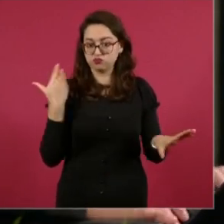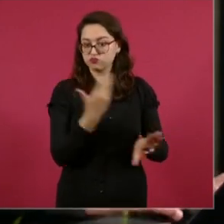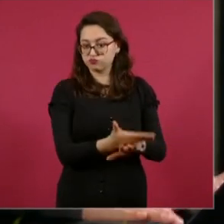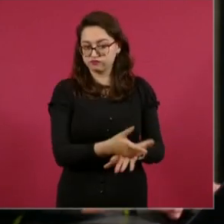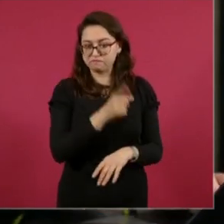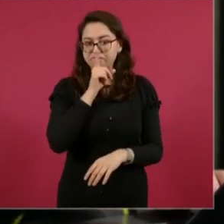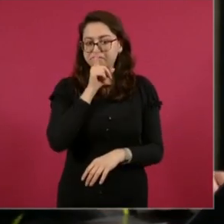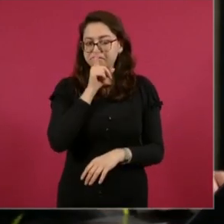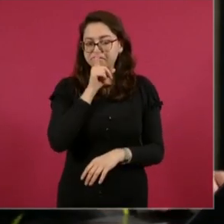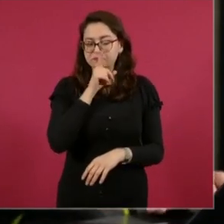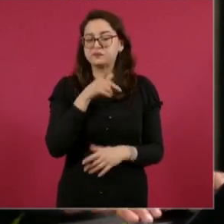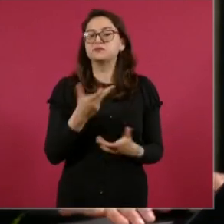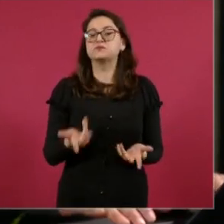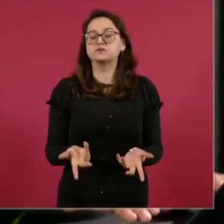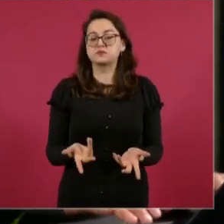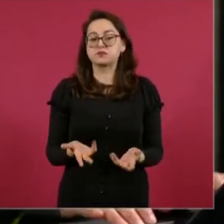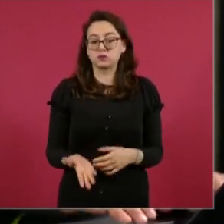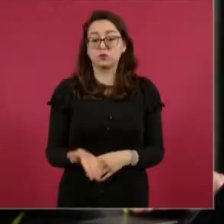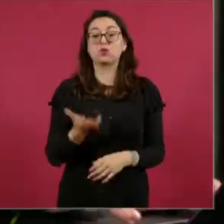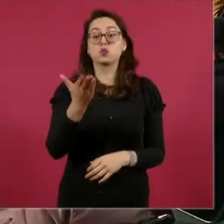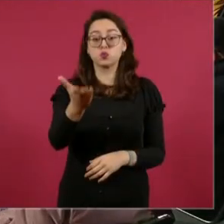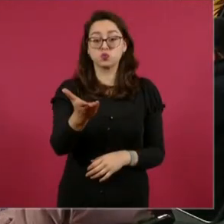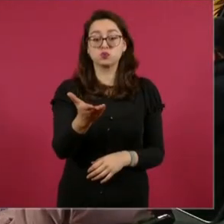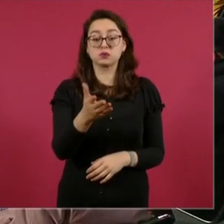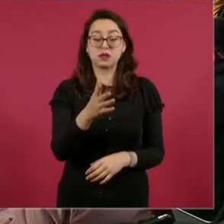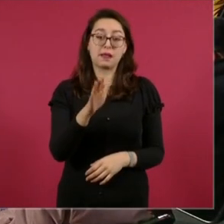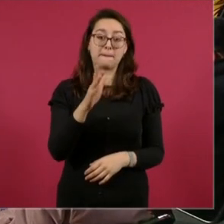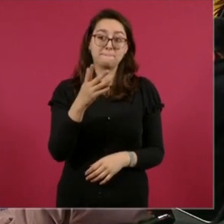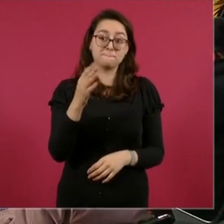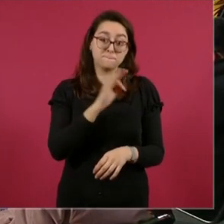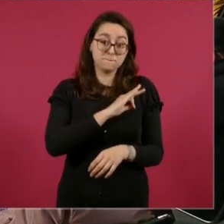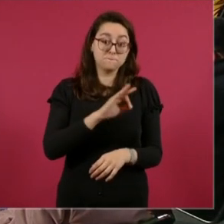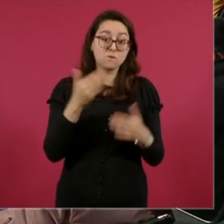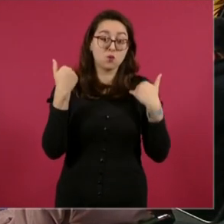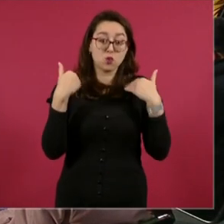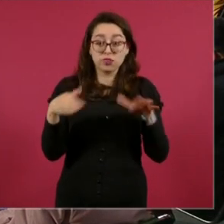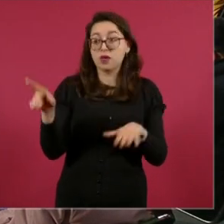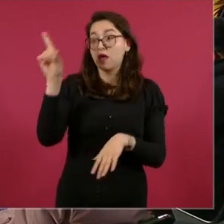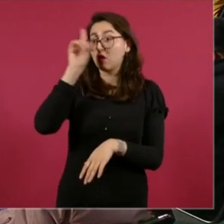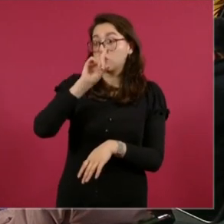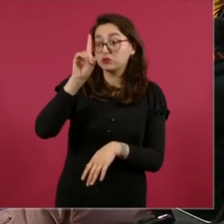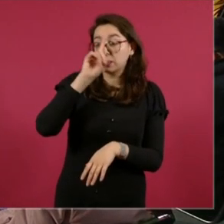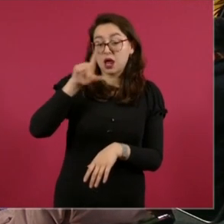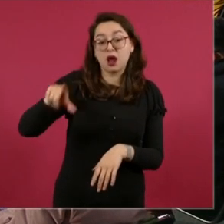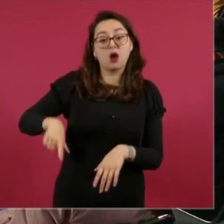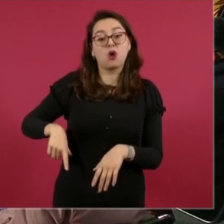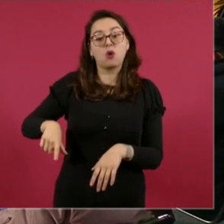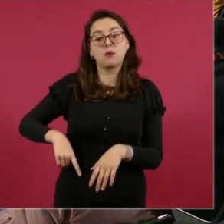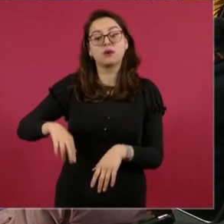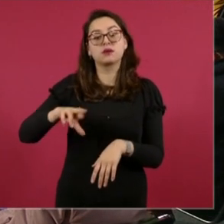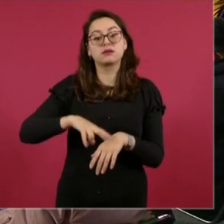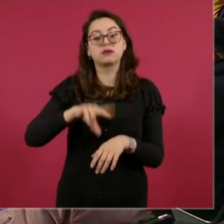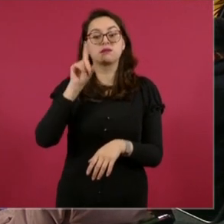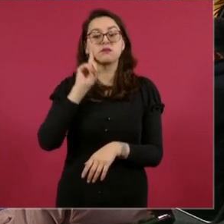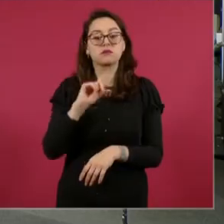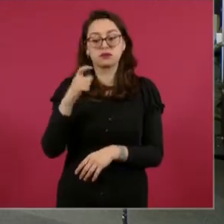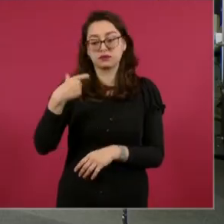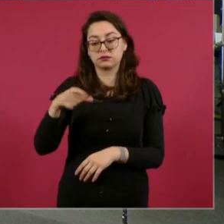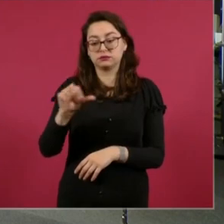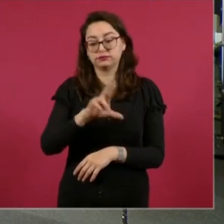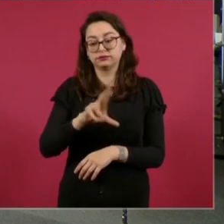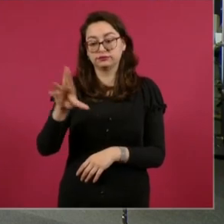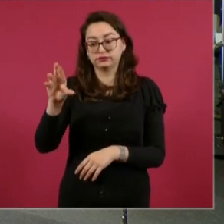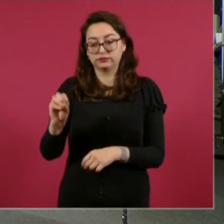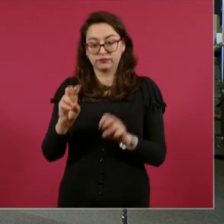ellos? Y si usted exhortaría a la gobernadora de Quintana Roo a que viera con especial atención